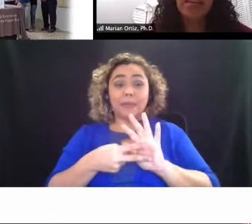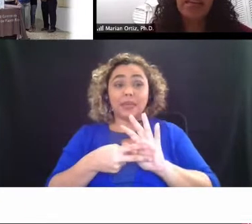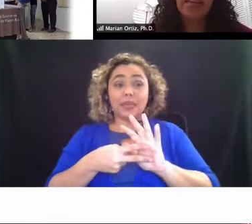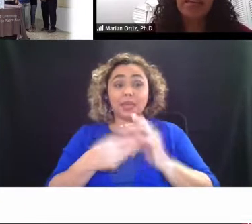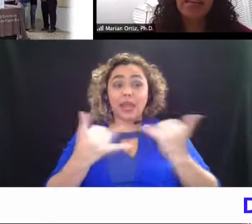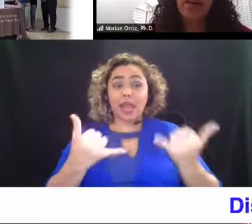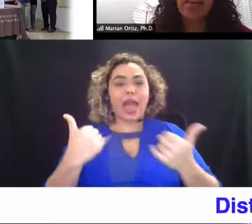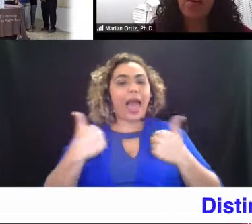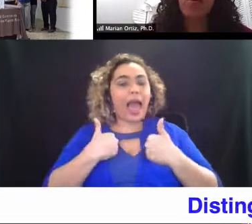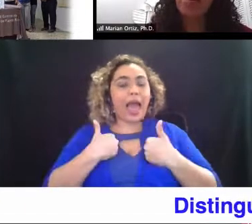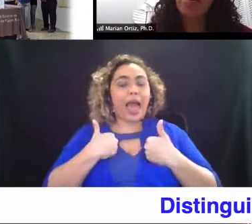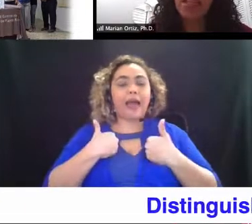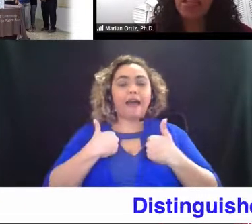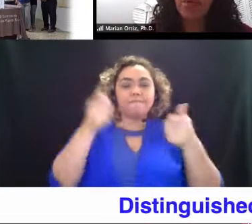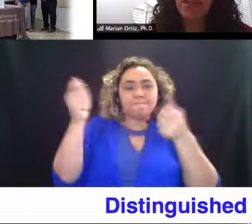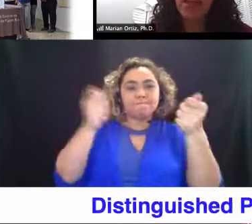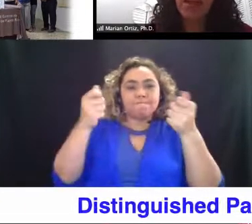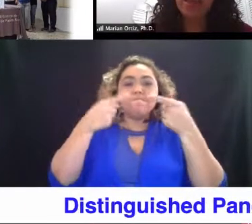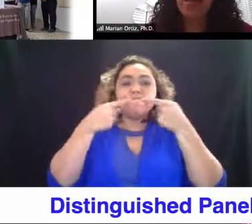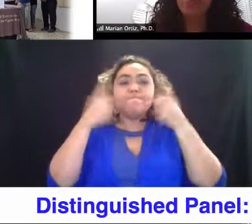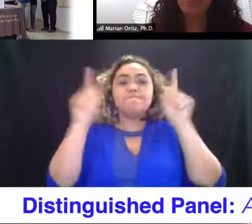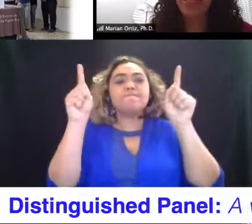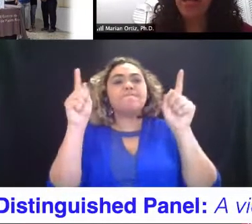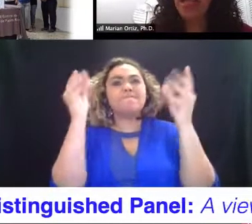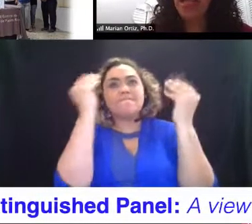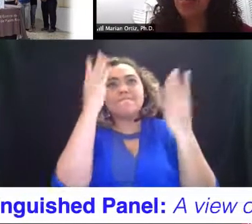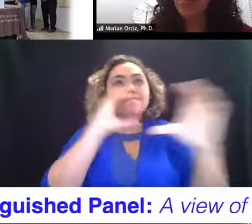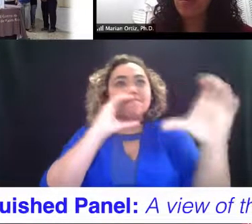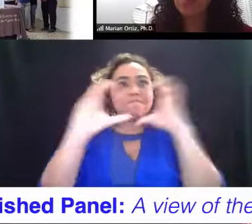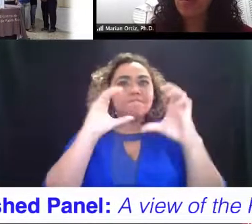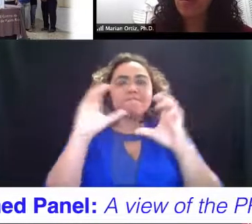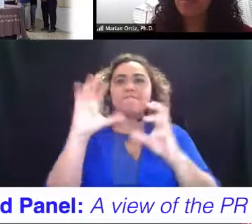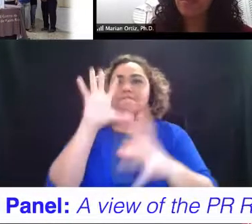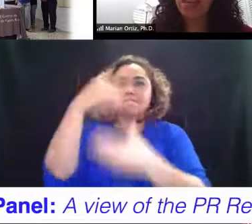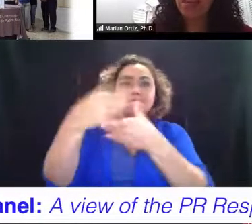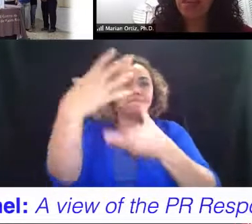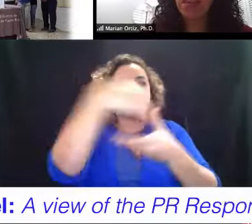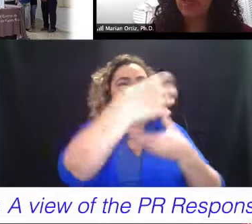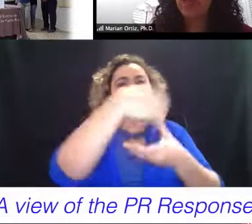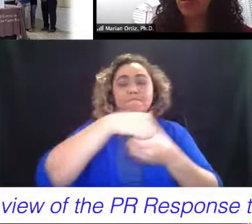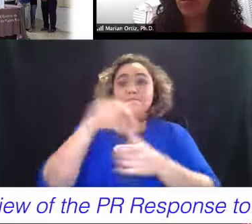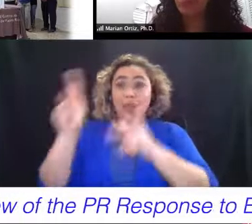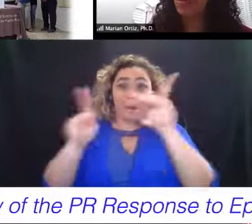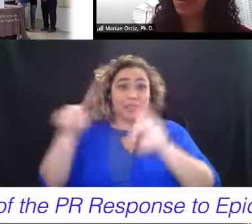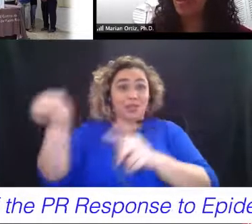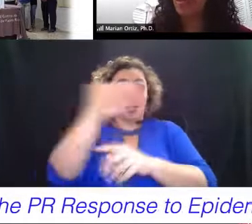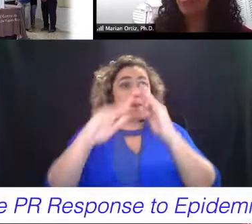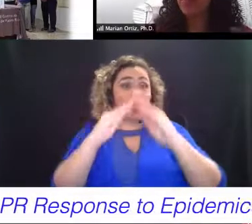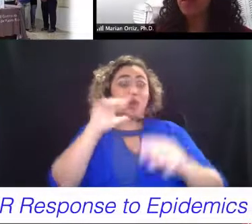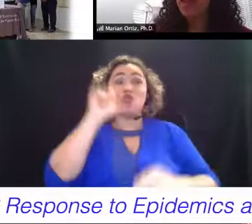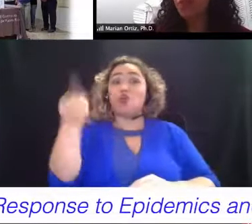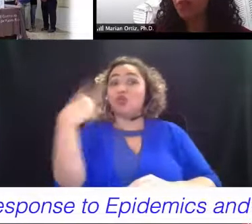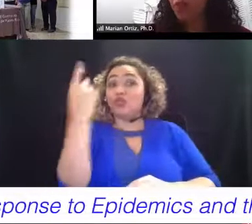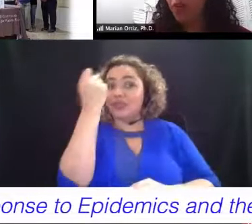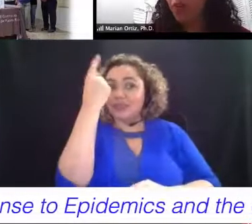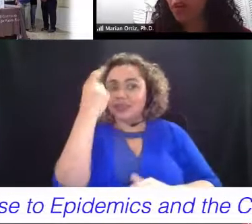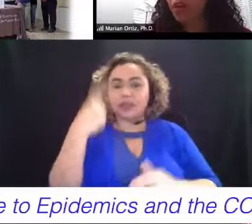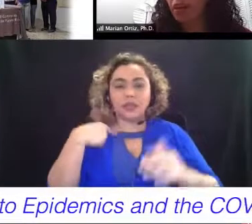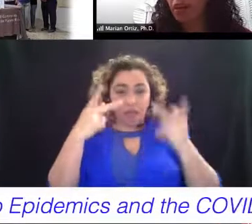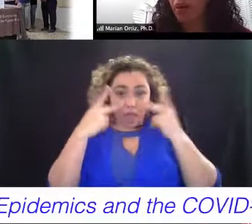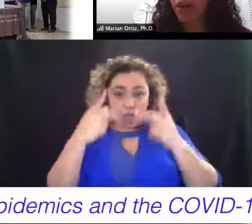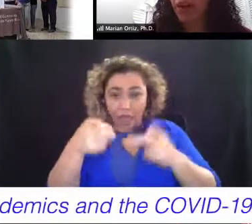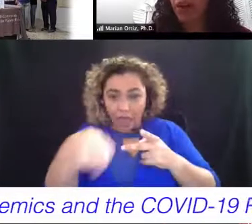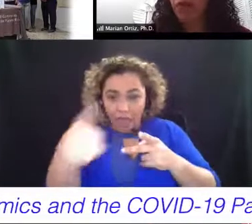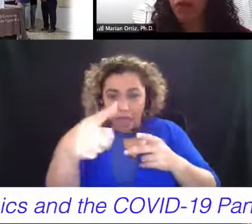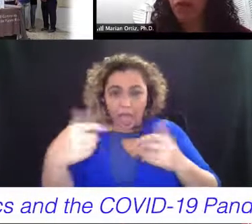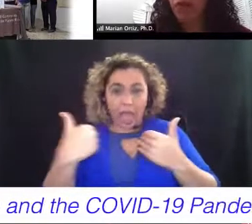tener ese manejo efectivo de la comunidad y de esos stakeholders es importante, porque no tan solo es la comunidad, sino también aquí pueden ver que tenemos en